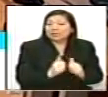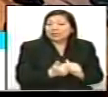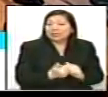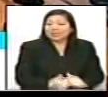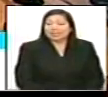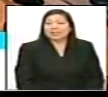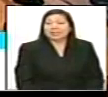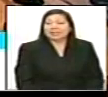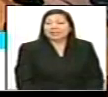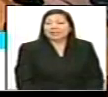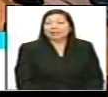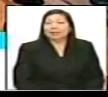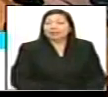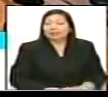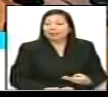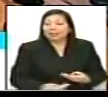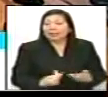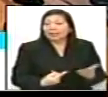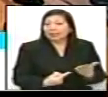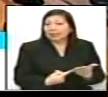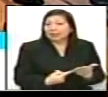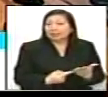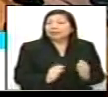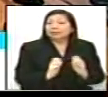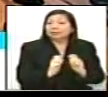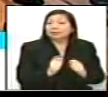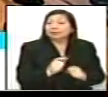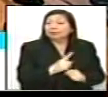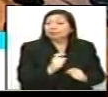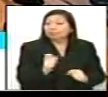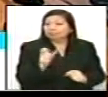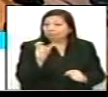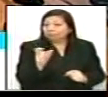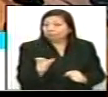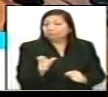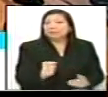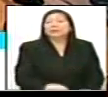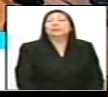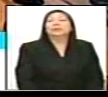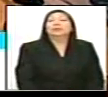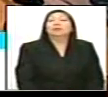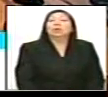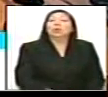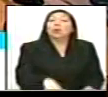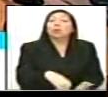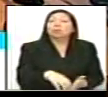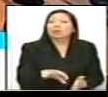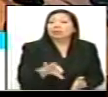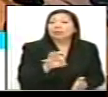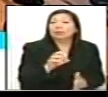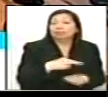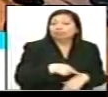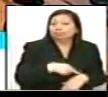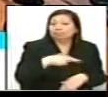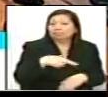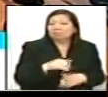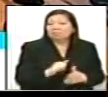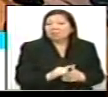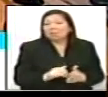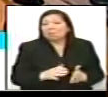donde en la Secretaría Técnica se asigna un asiento a un representante de los pueblos elegidos por las regiones, cosa